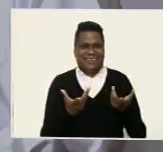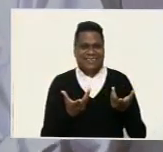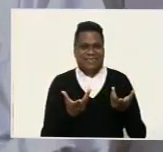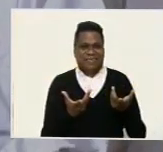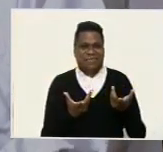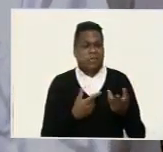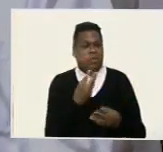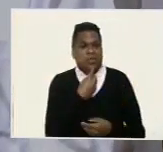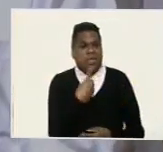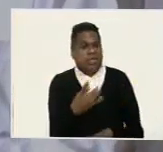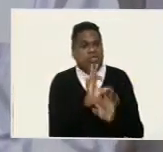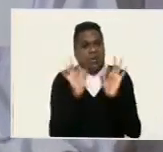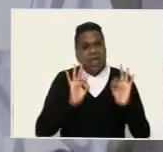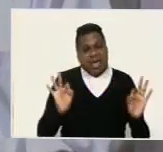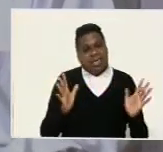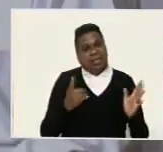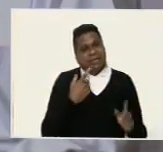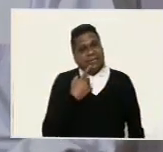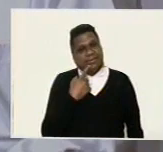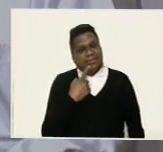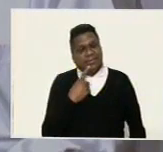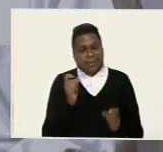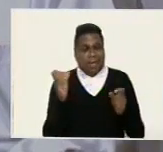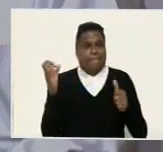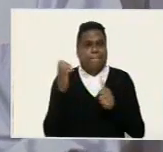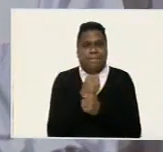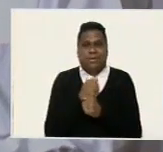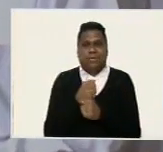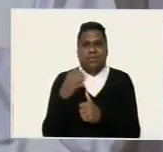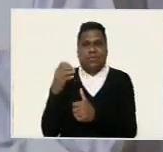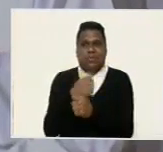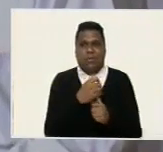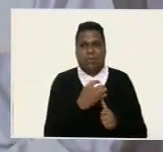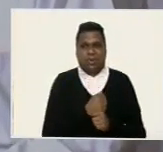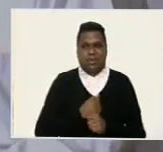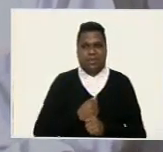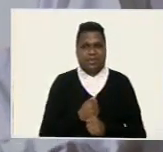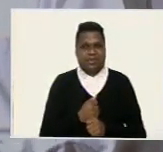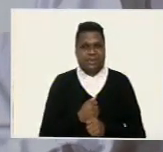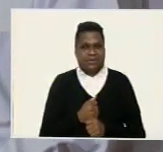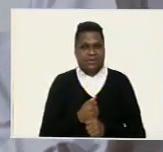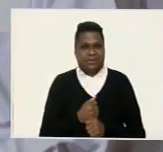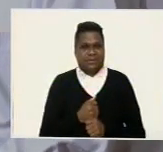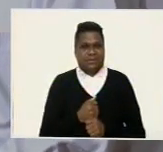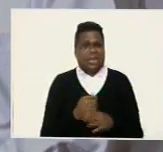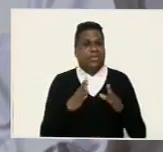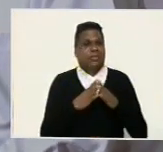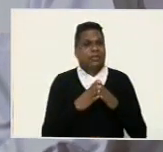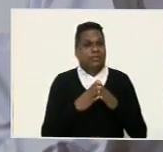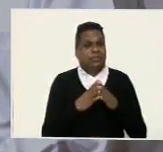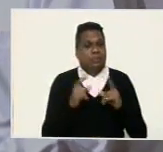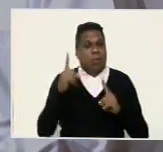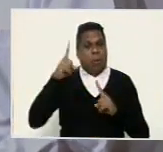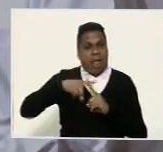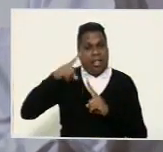Eso no se ha dicho, eso se descubre, para que ustedes vean lo sorprendente del Táchira.